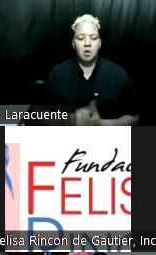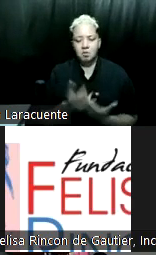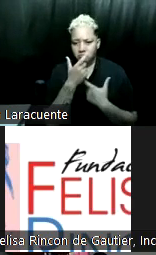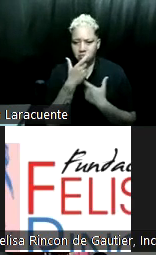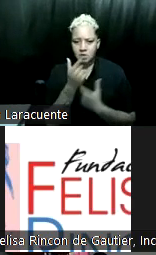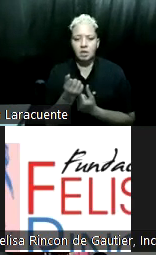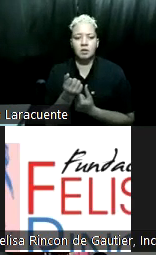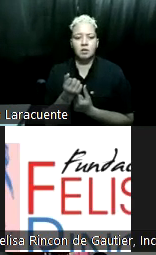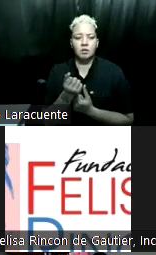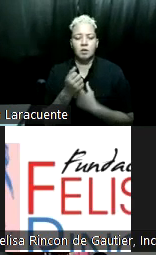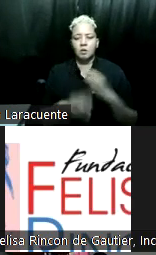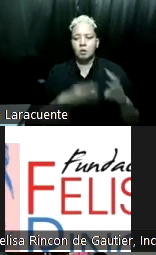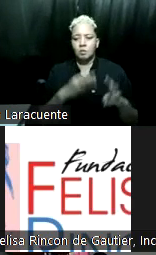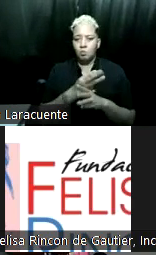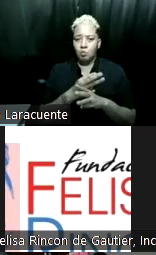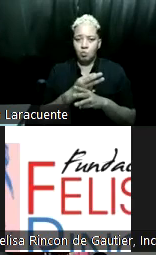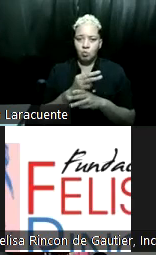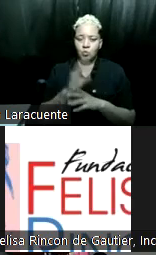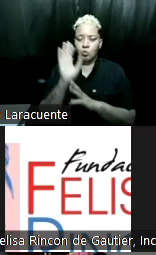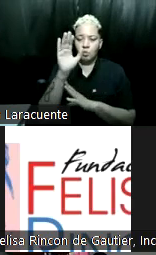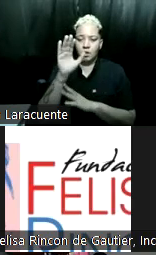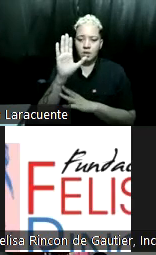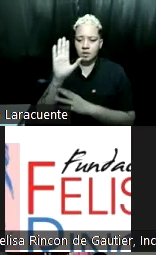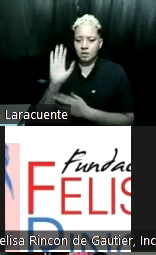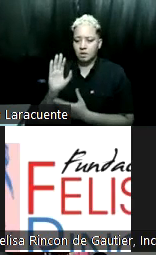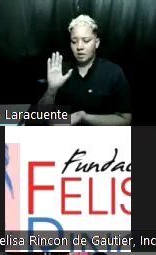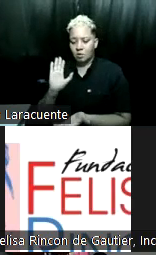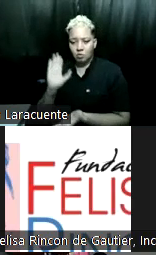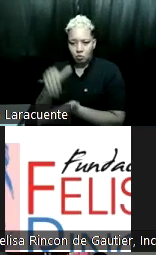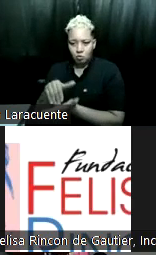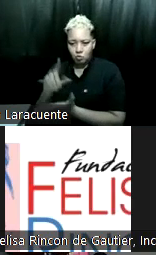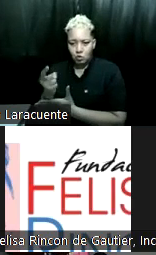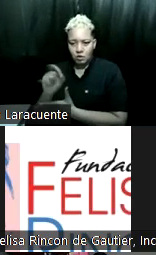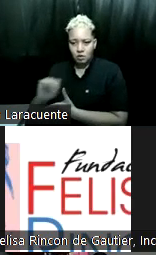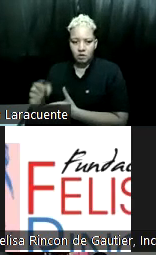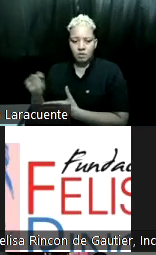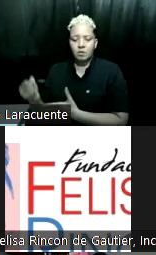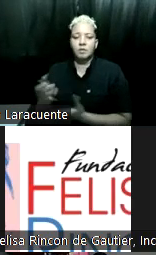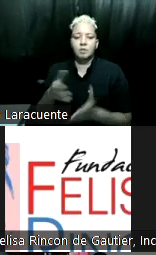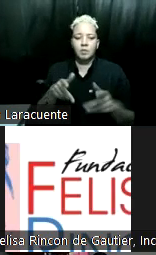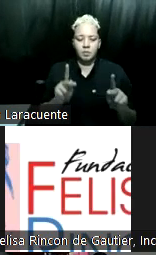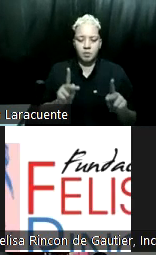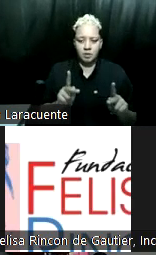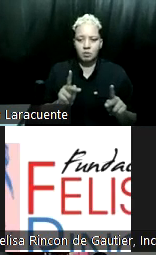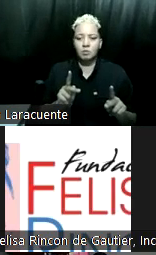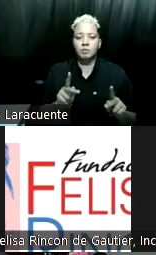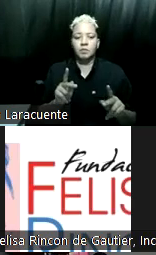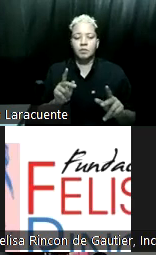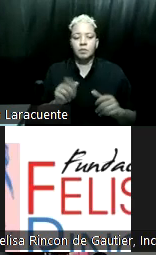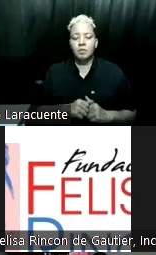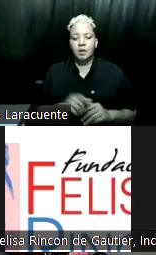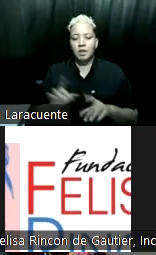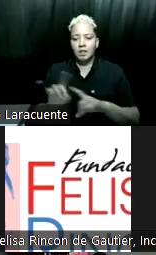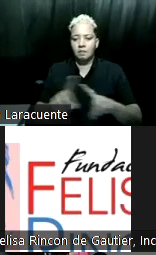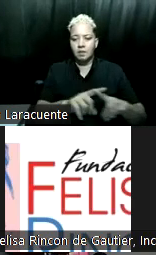hecho de que el Mundo Vázquez no se quedó a San Juan permitió que la afición puertorriqueña del baloncesto en